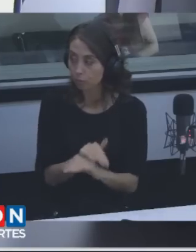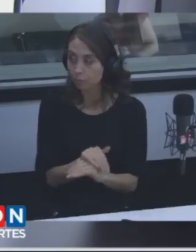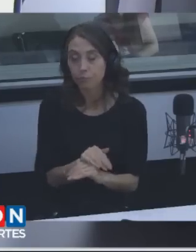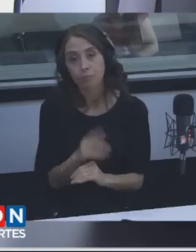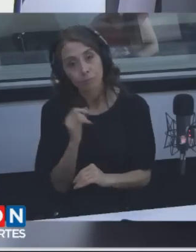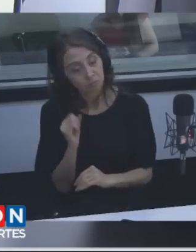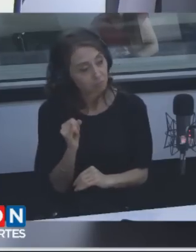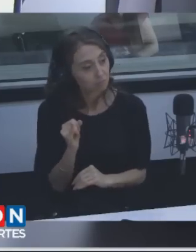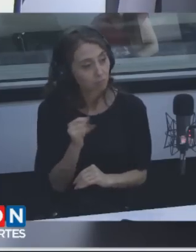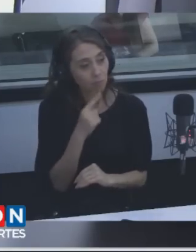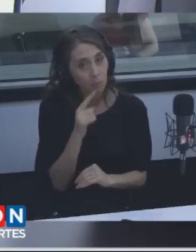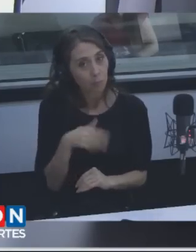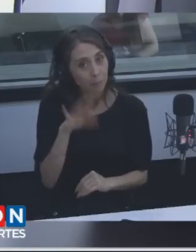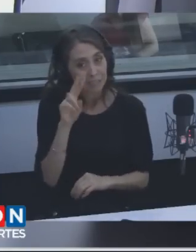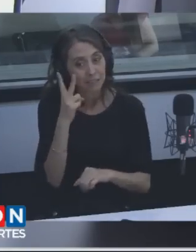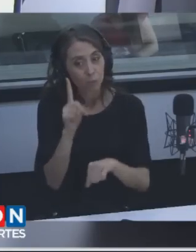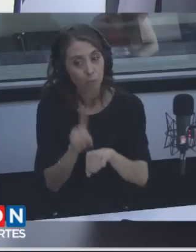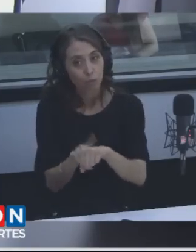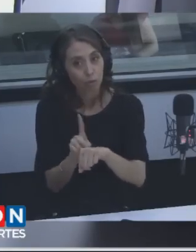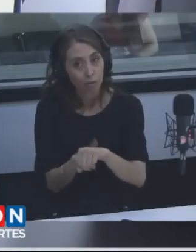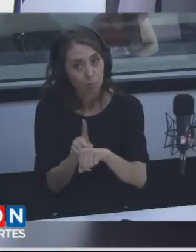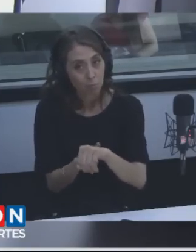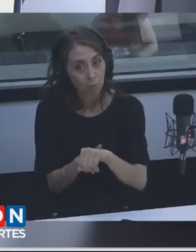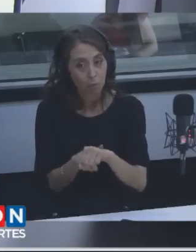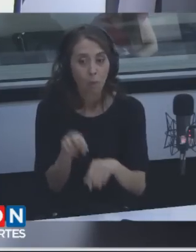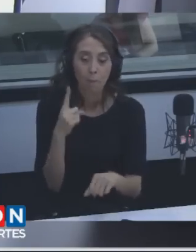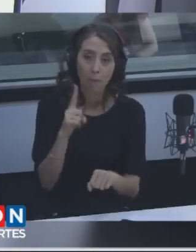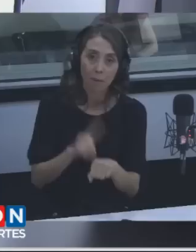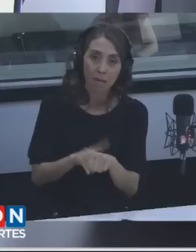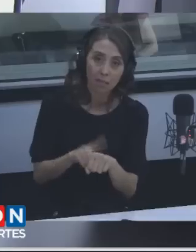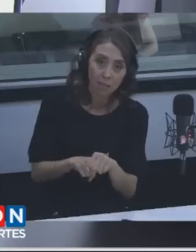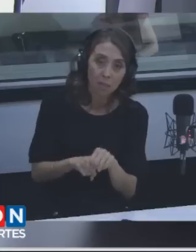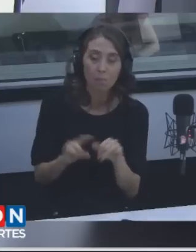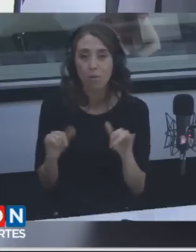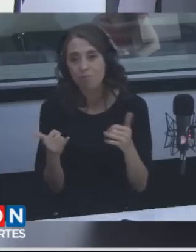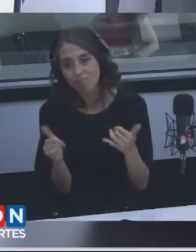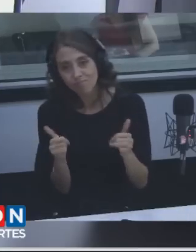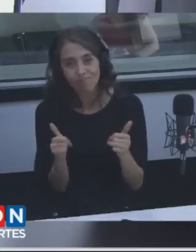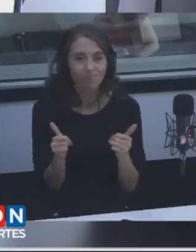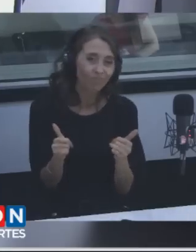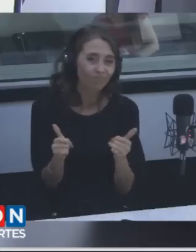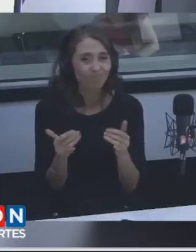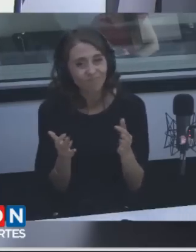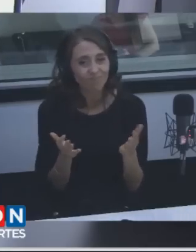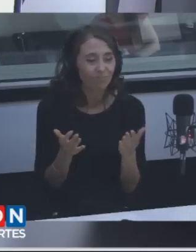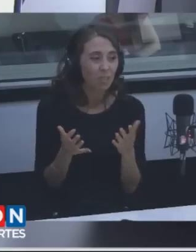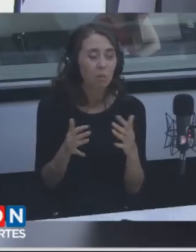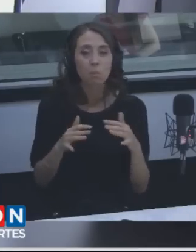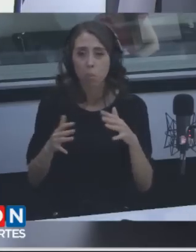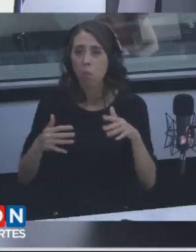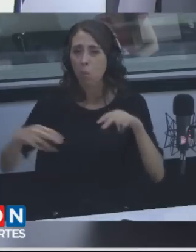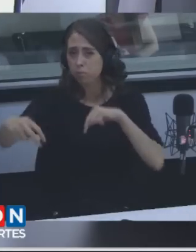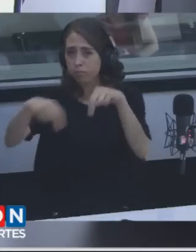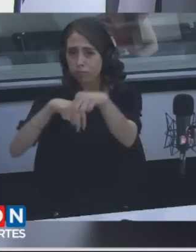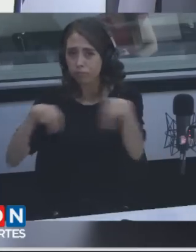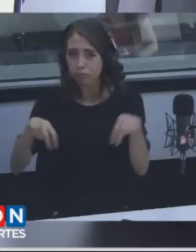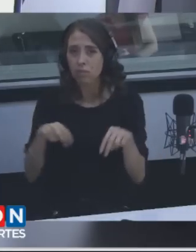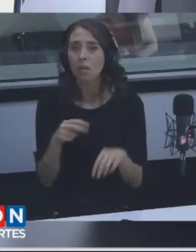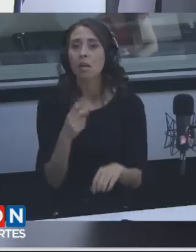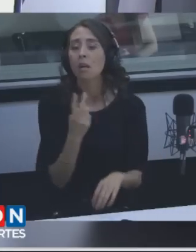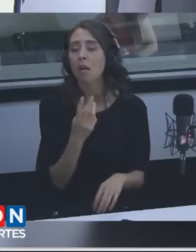Sí, sobre todo en el segundo tiempo. El primer tiempo partido muy, muy abierto, entretenido en 20 minutos,